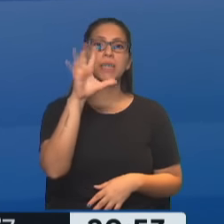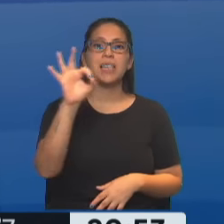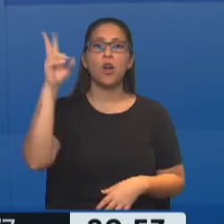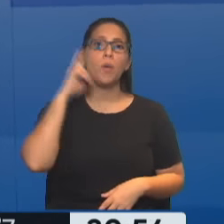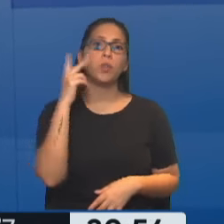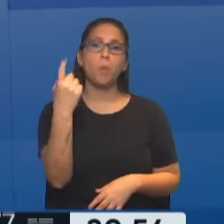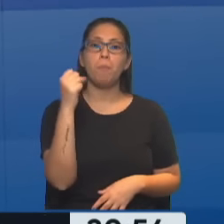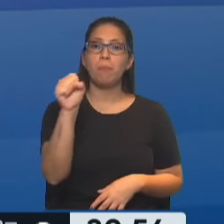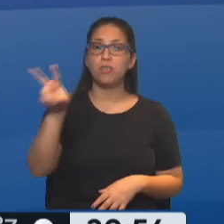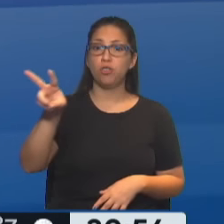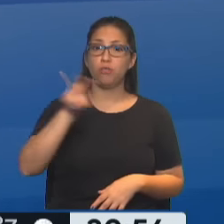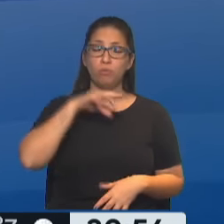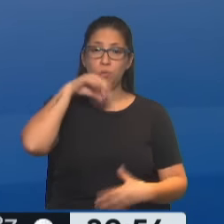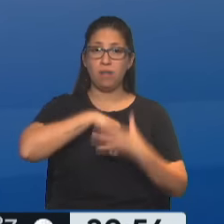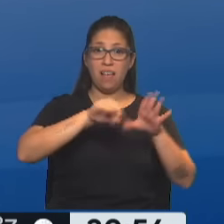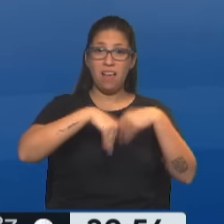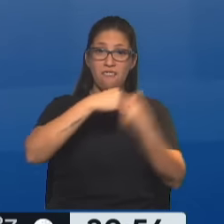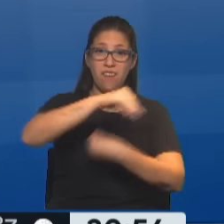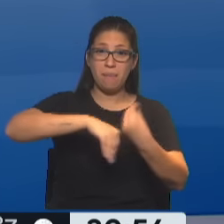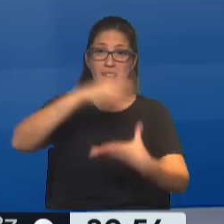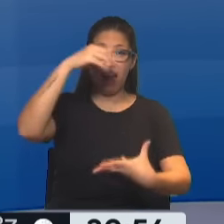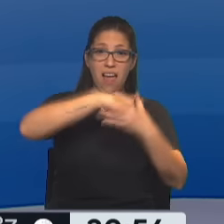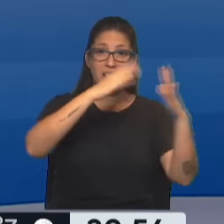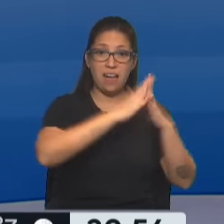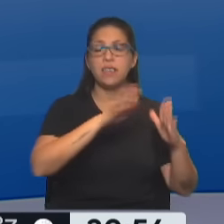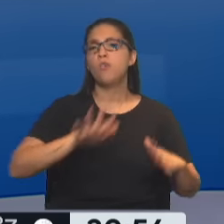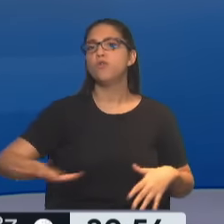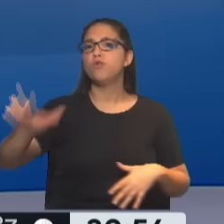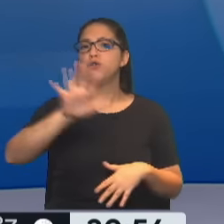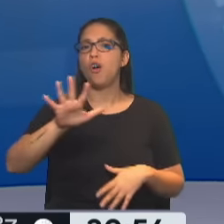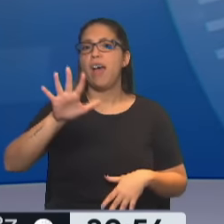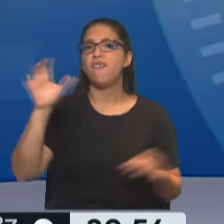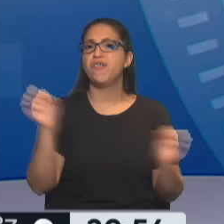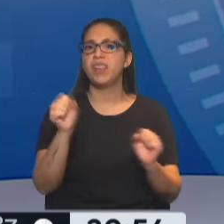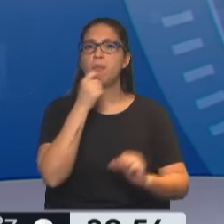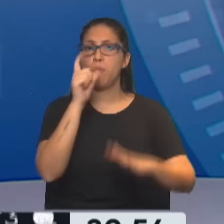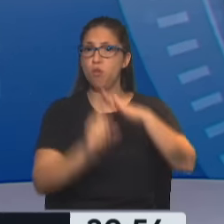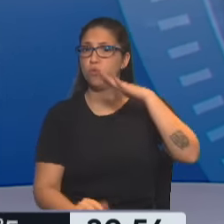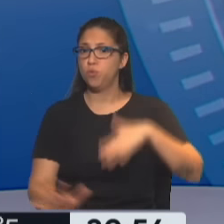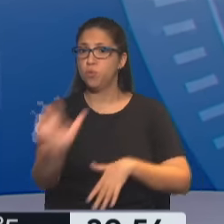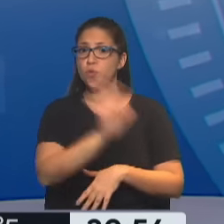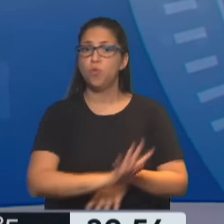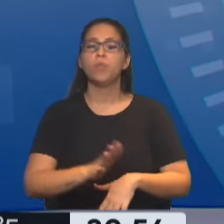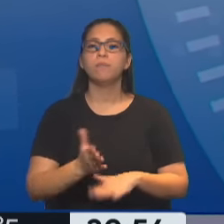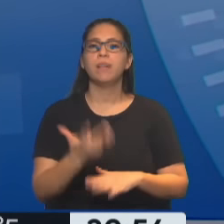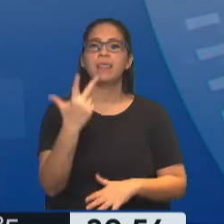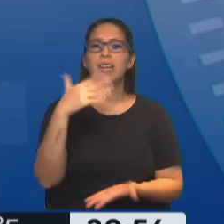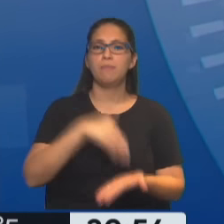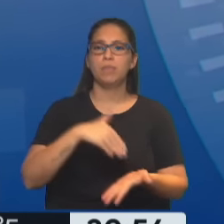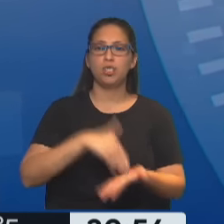3.056.091 pesos y en aquellos hogares que sean zonas frías del país, estamos hablando del sur, la cifra asciende a